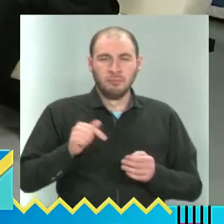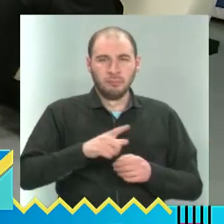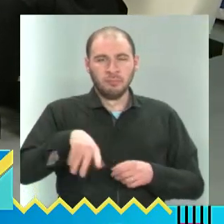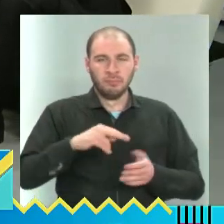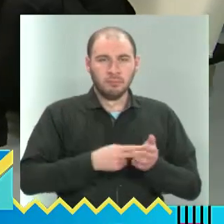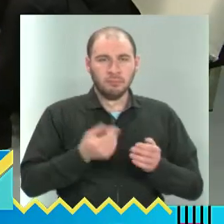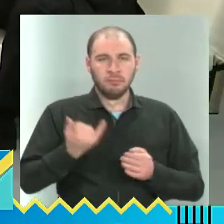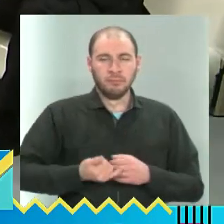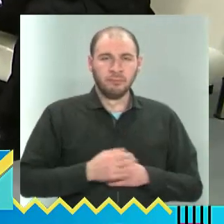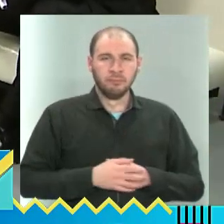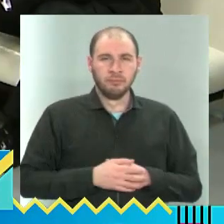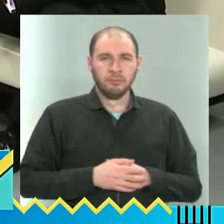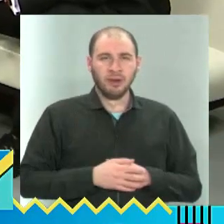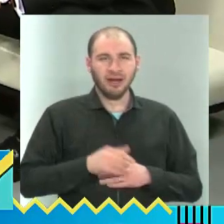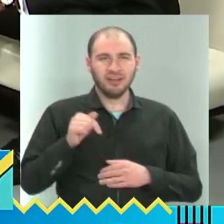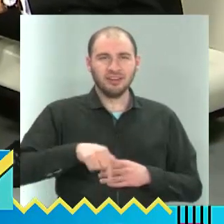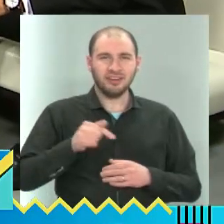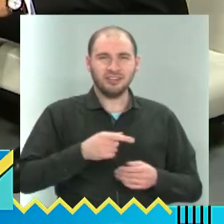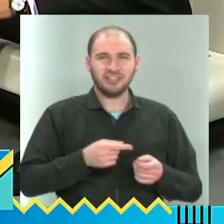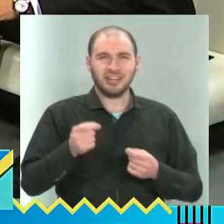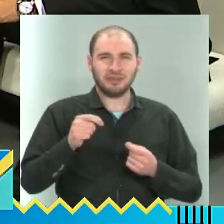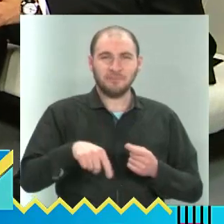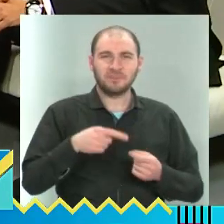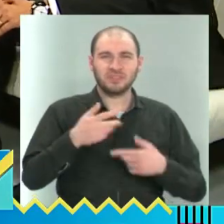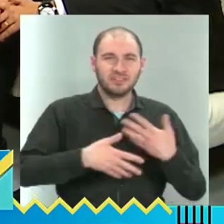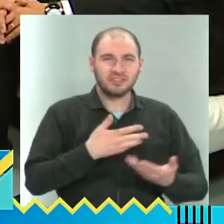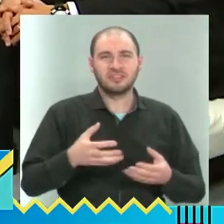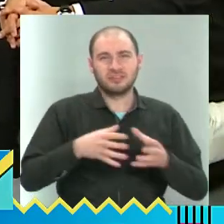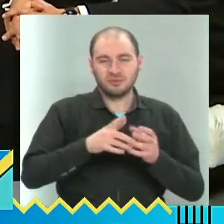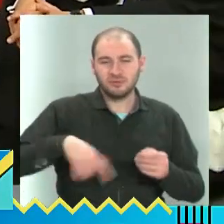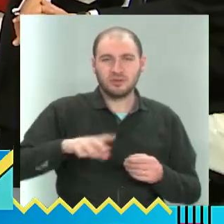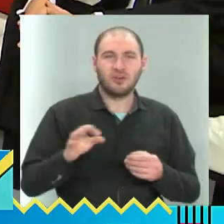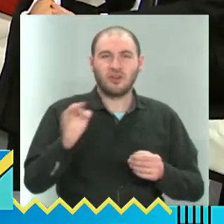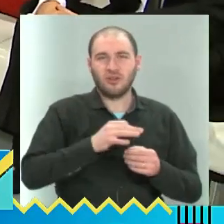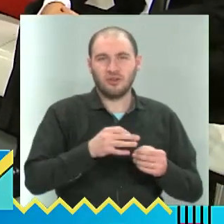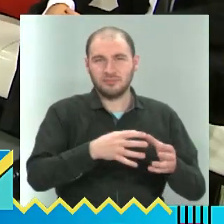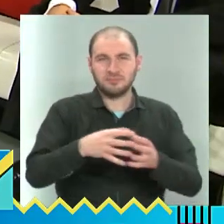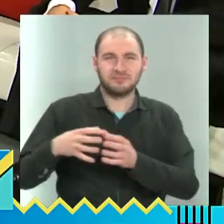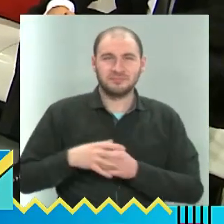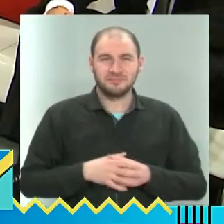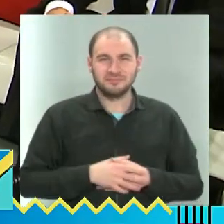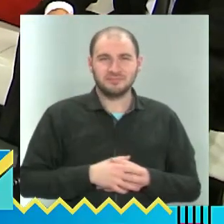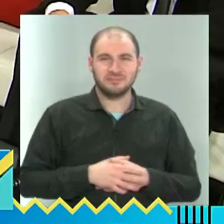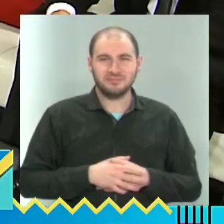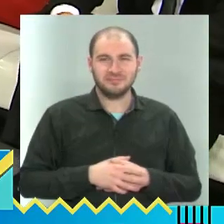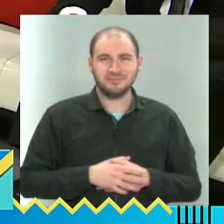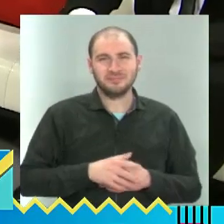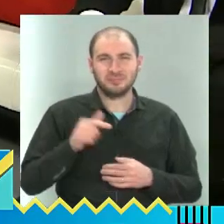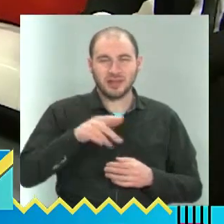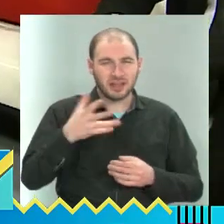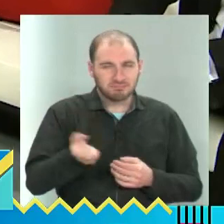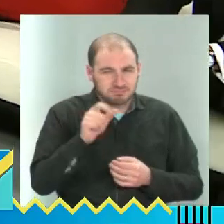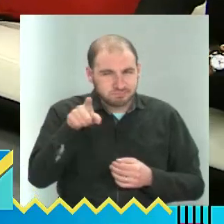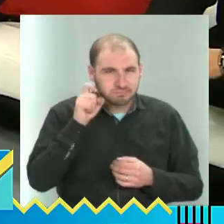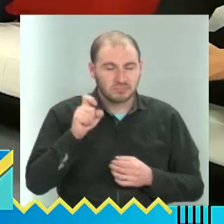ellos, puede abrir, digamos, juego a estos grupos o a estas mafias para empezar a captar, digamos,